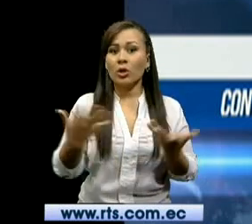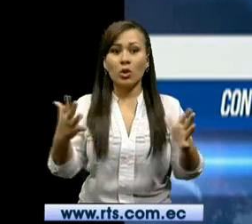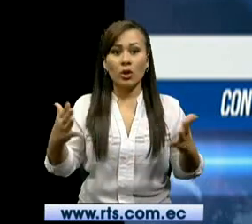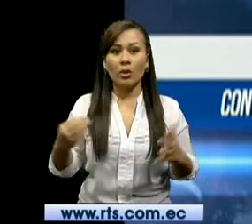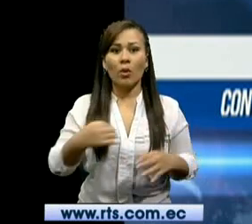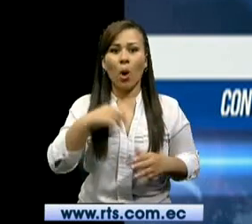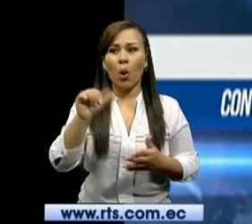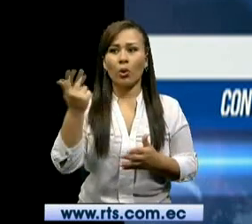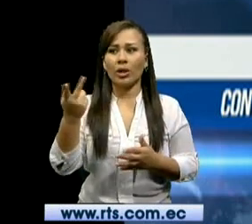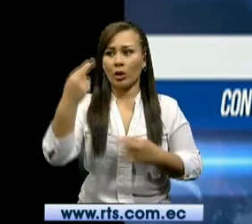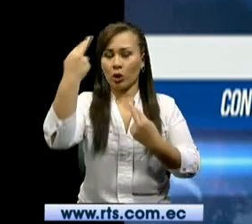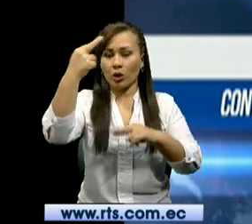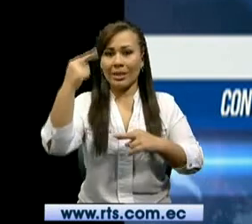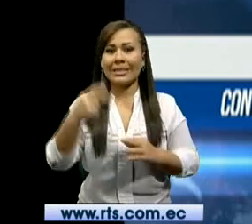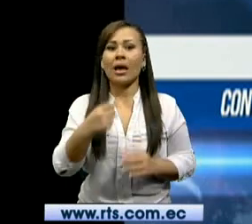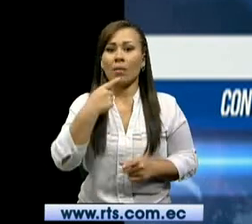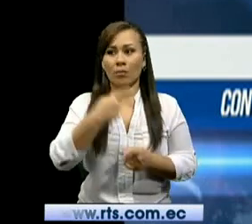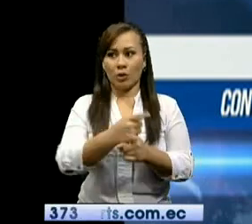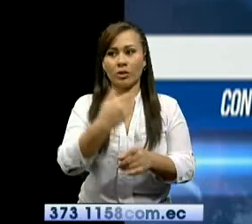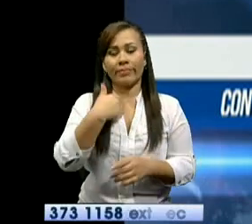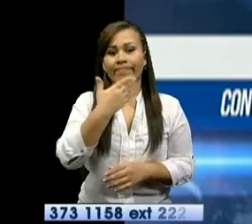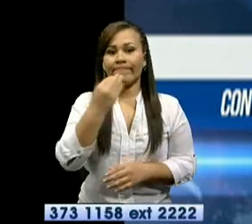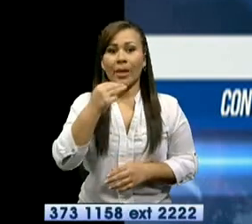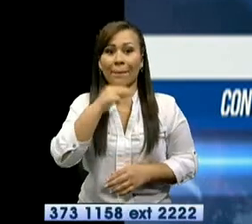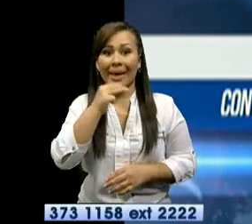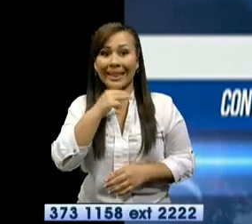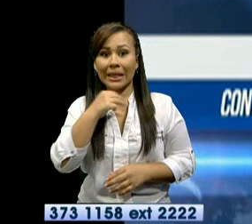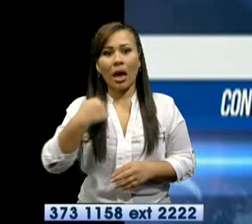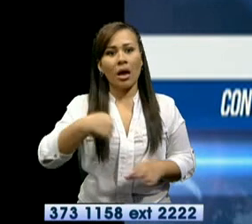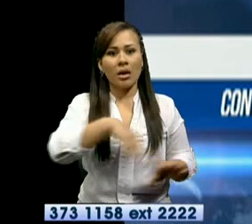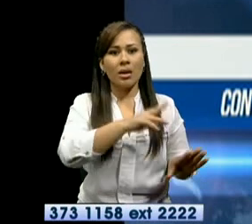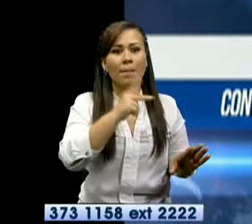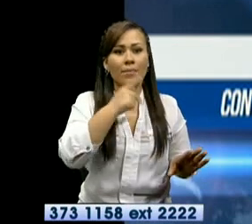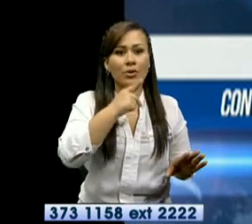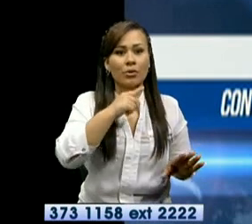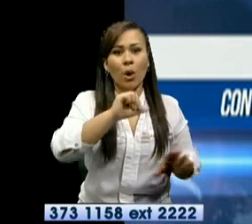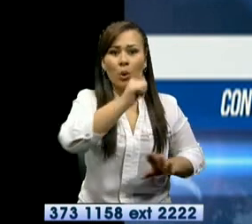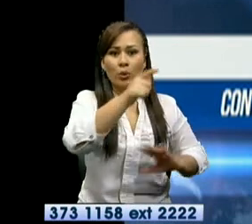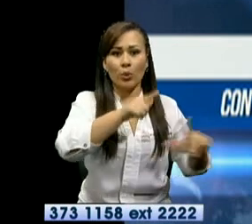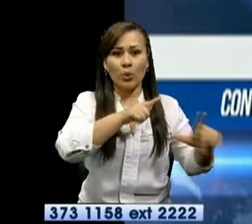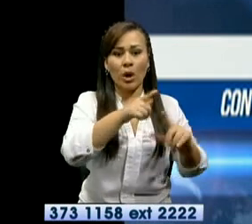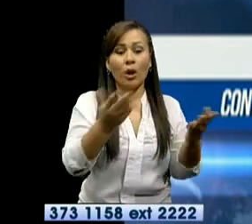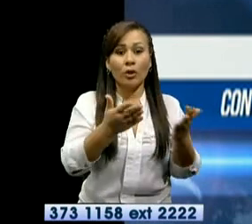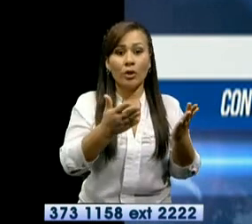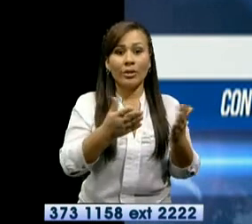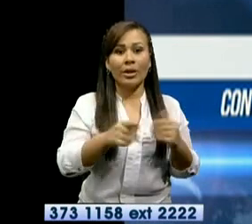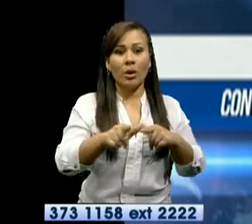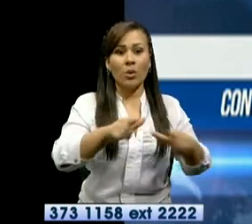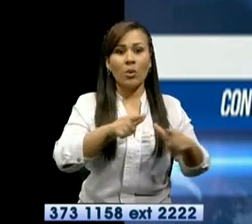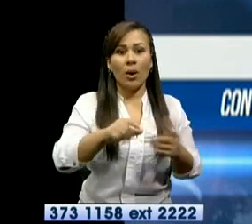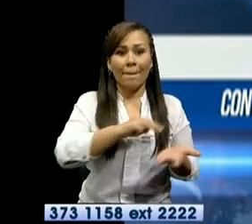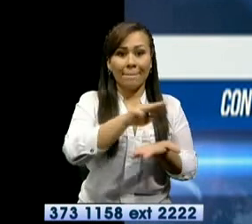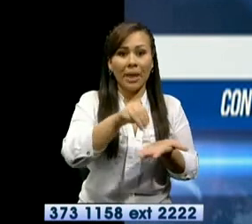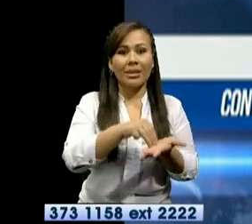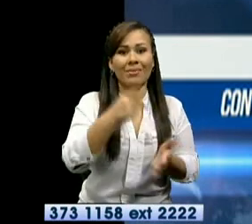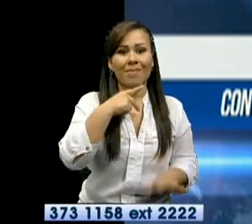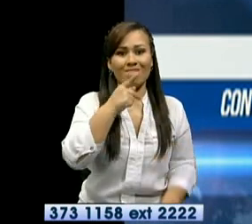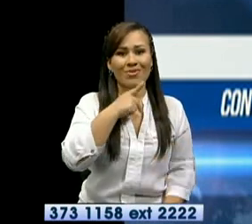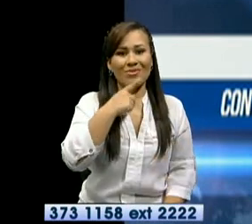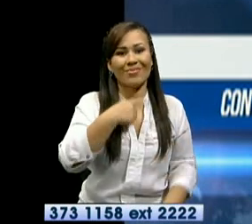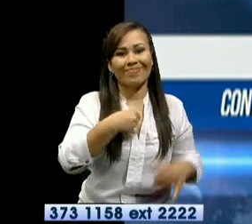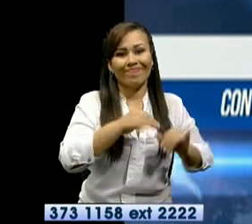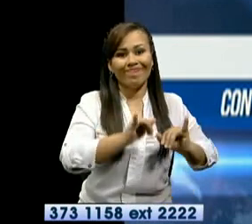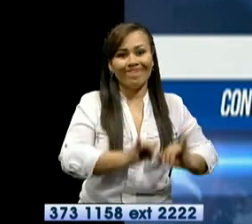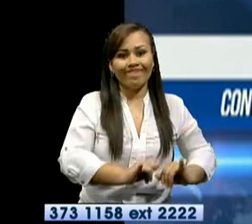más, tuvimos que salir de Manta hacia Puerto Viejo porque donde nos estamos alojando es en la capital Manabí. Correcto.